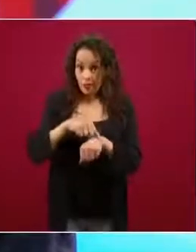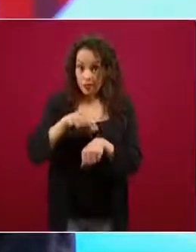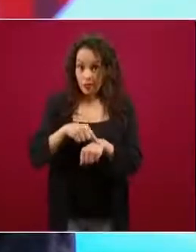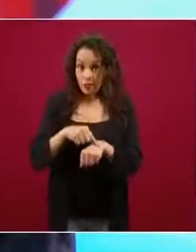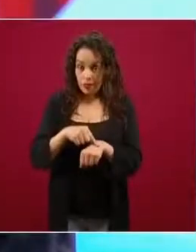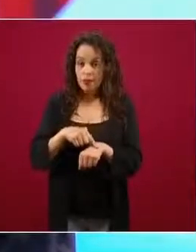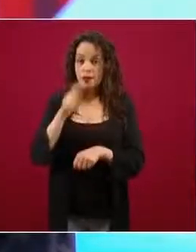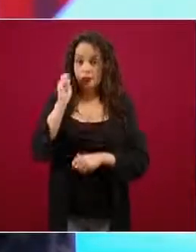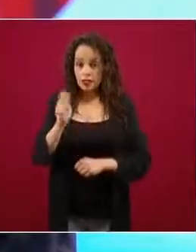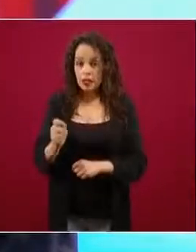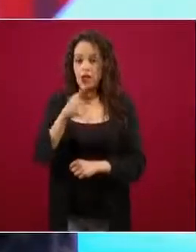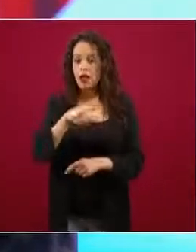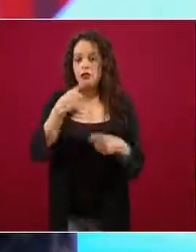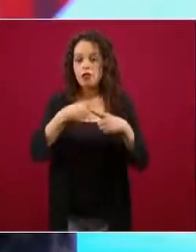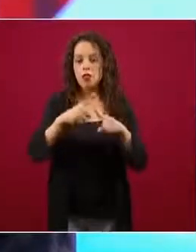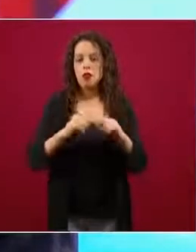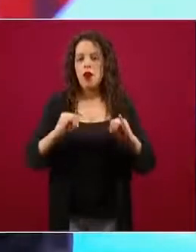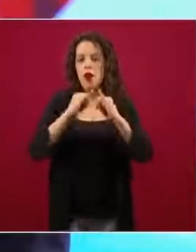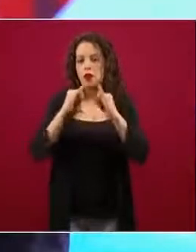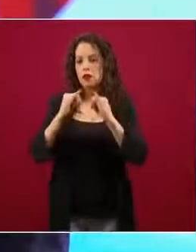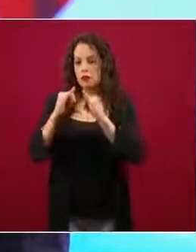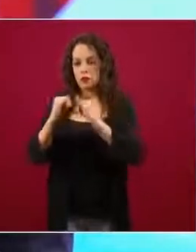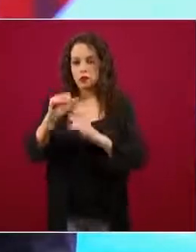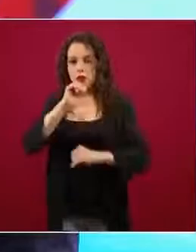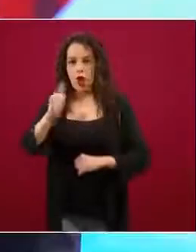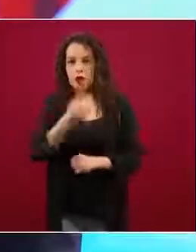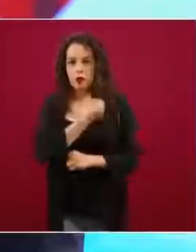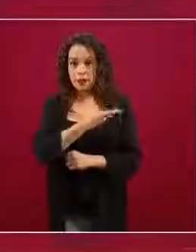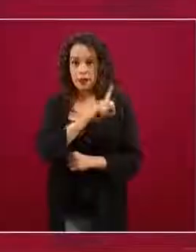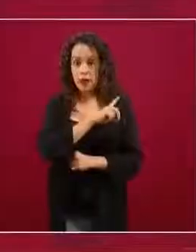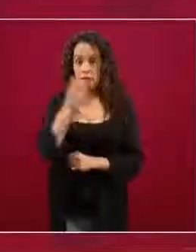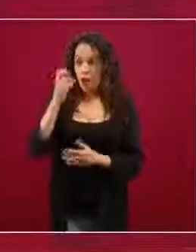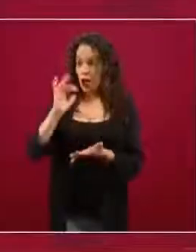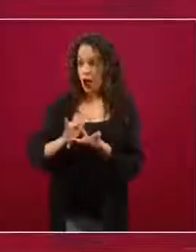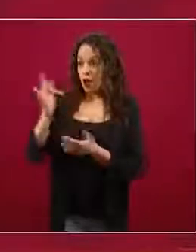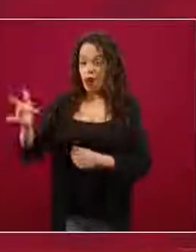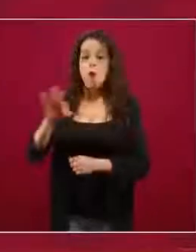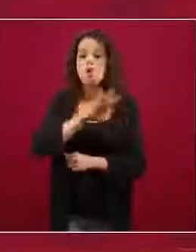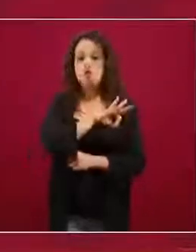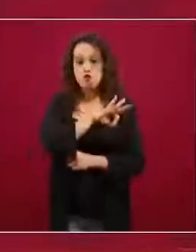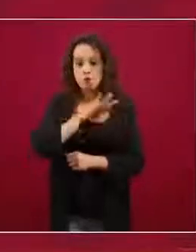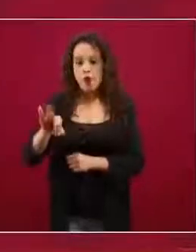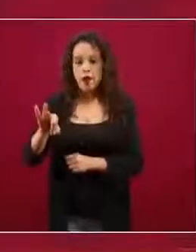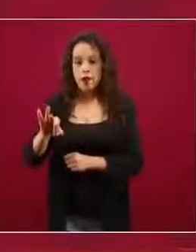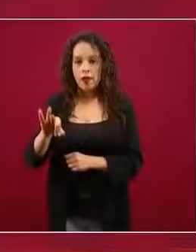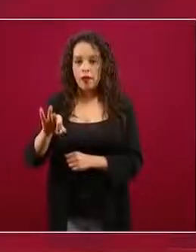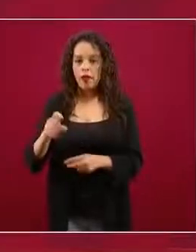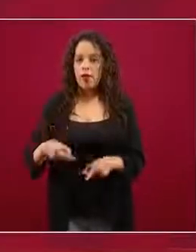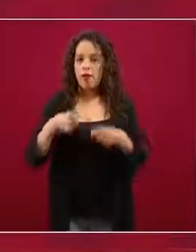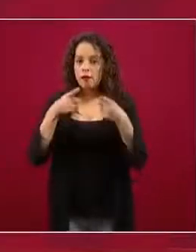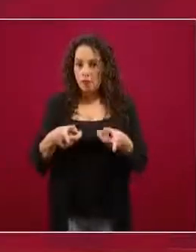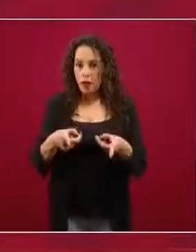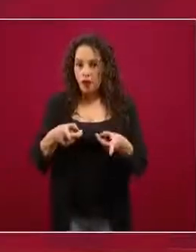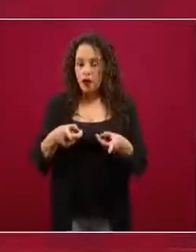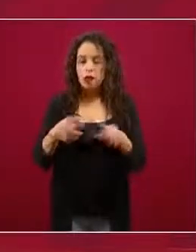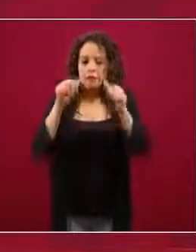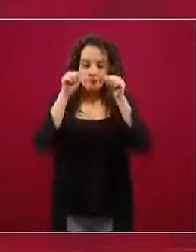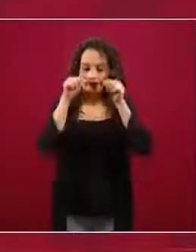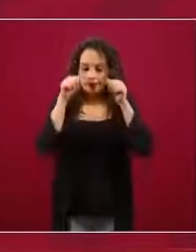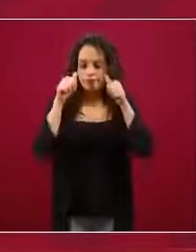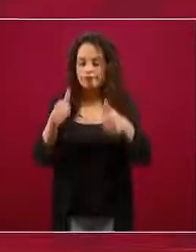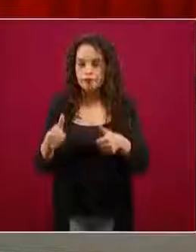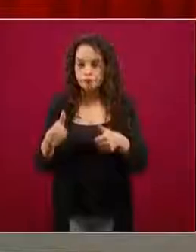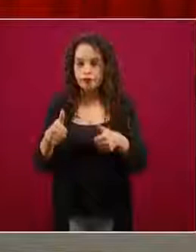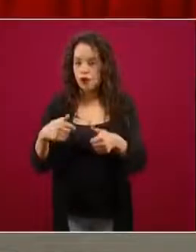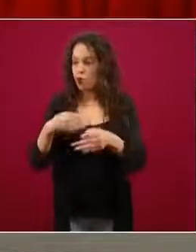institutos nacionales de salud, hemos logrado dar asesoría y coordinar el